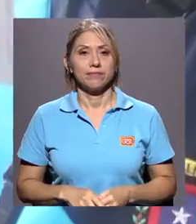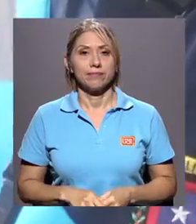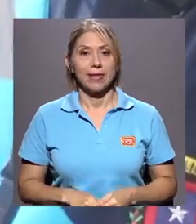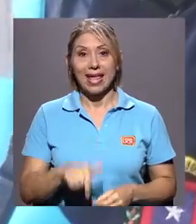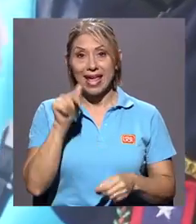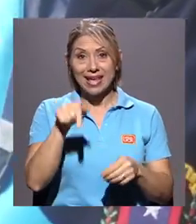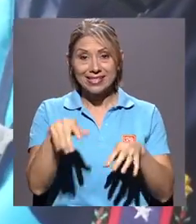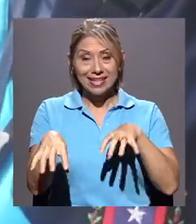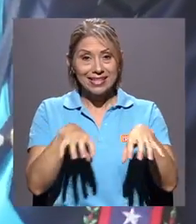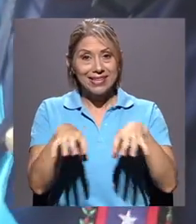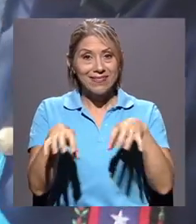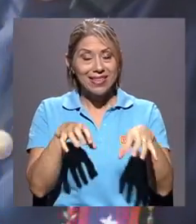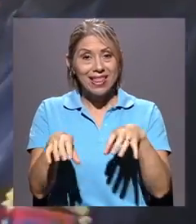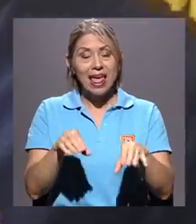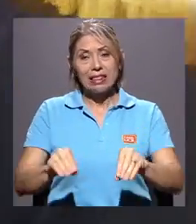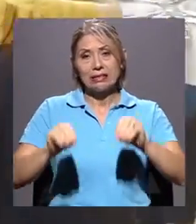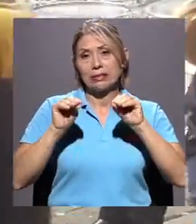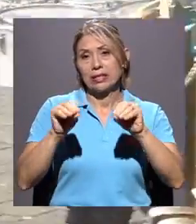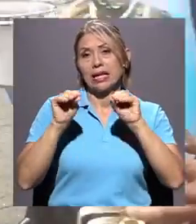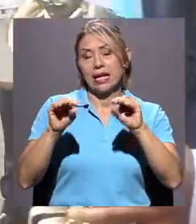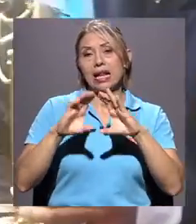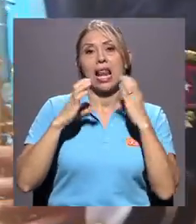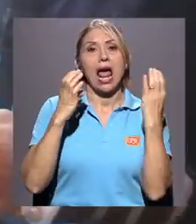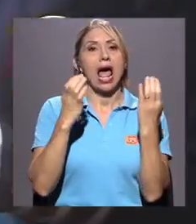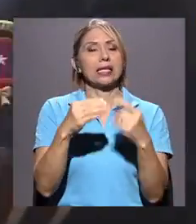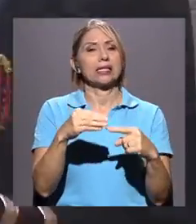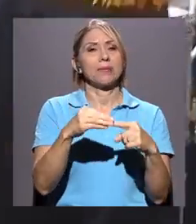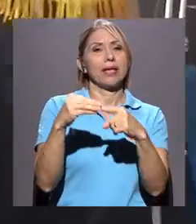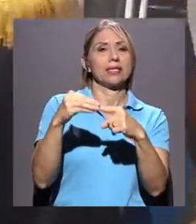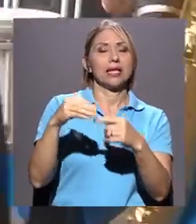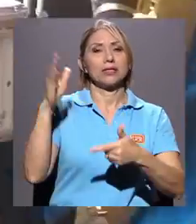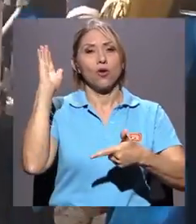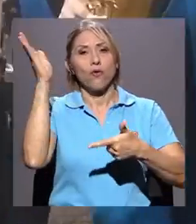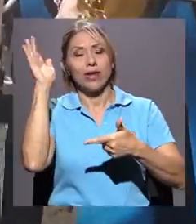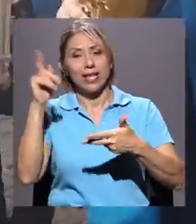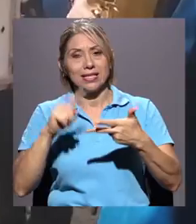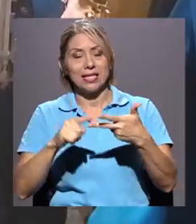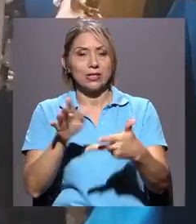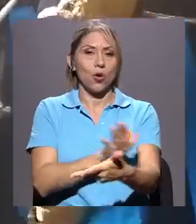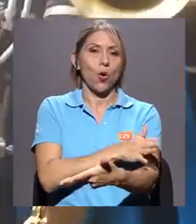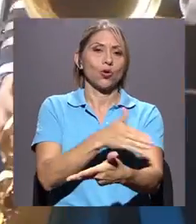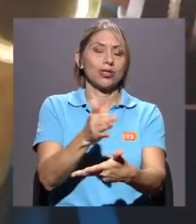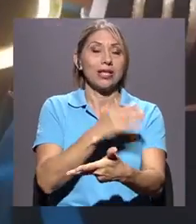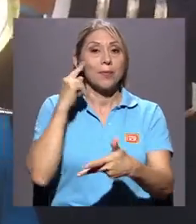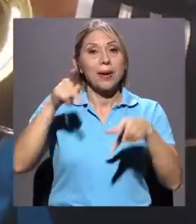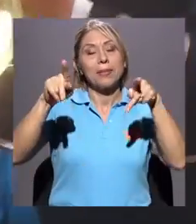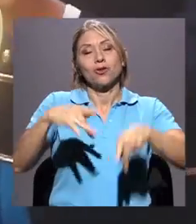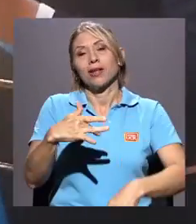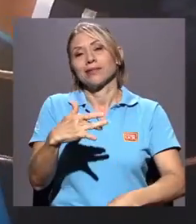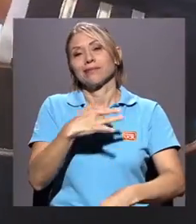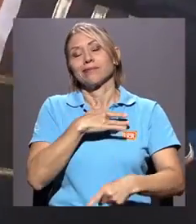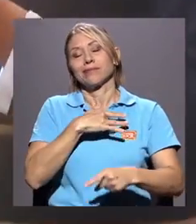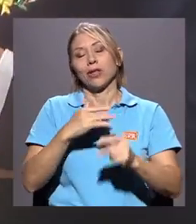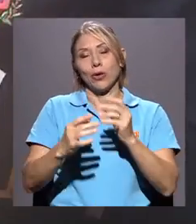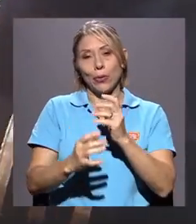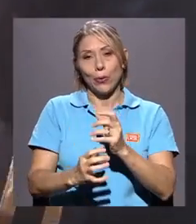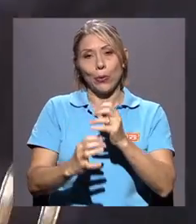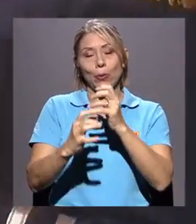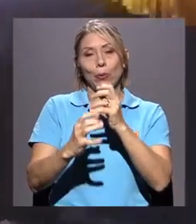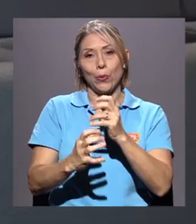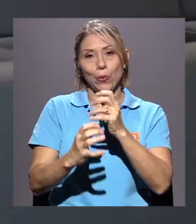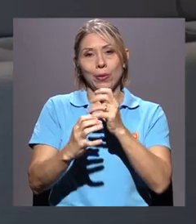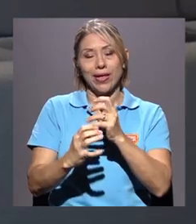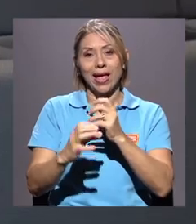Esta actividad ofrece clases maestras, conferencias y conciertos a los amantes de este instrumento musical. El Sax